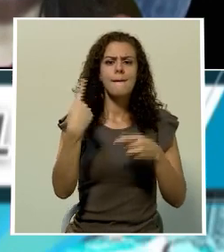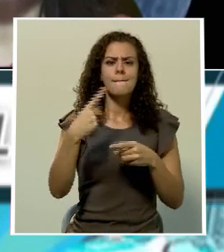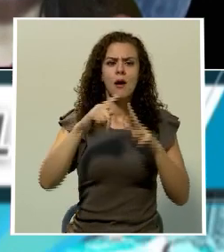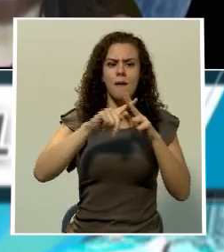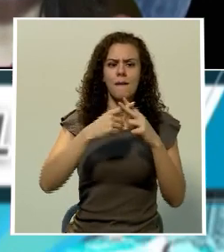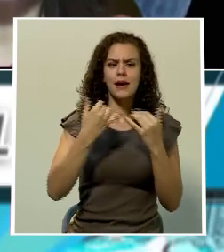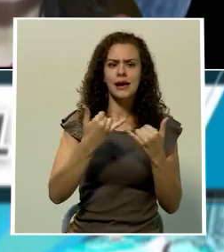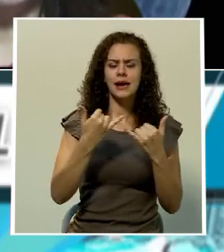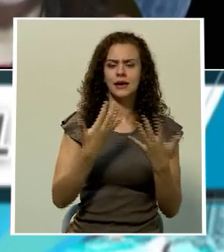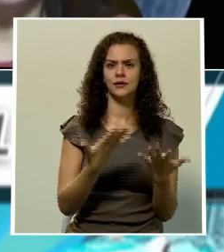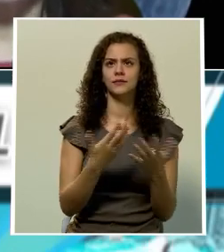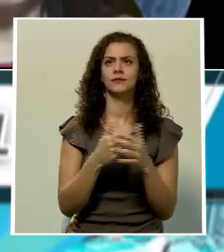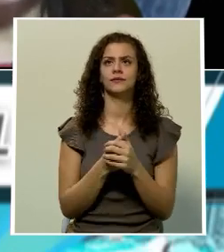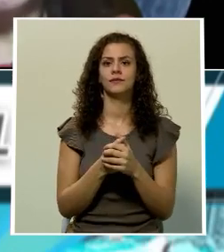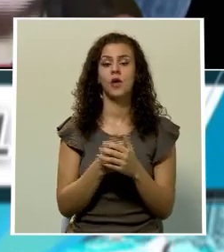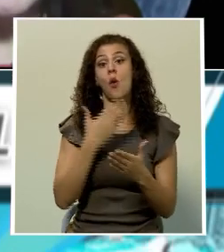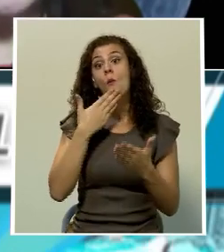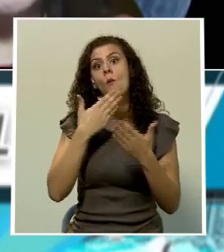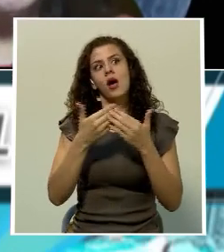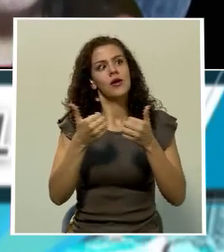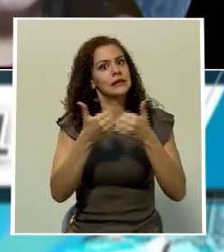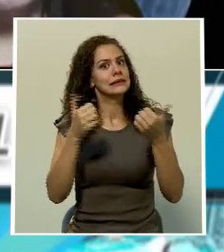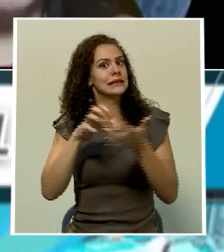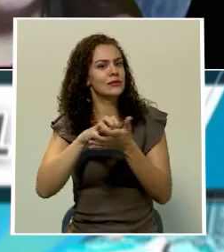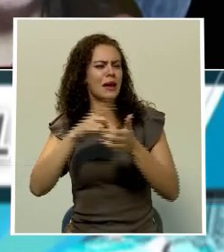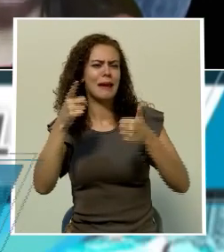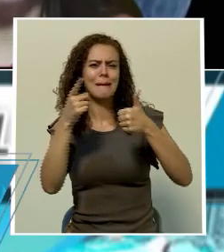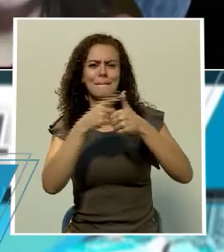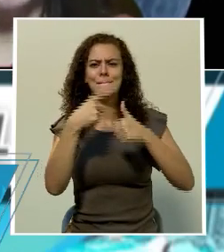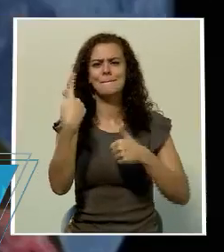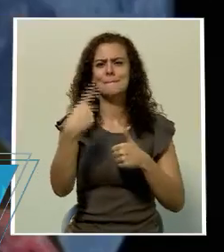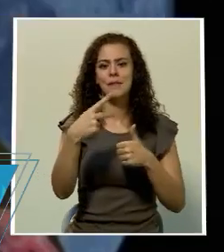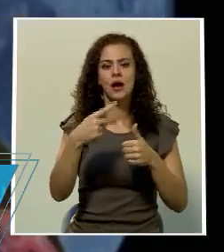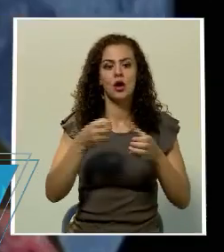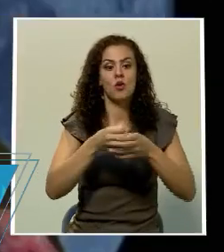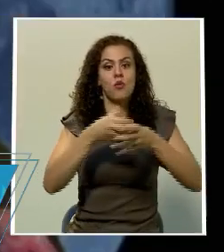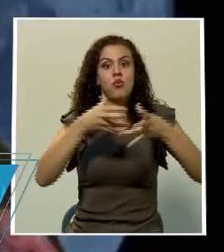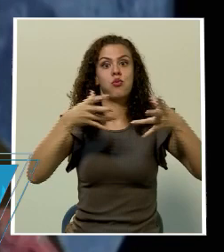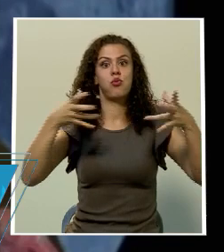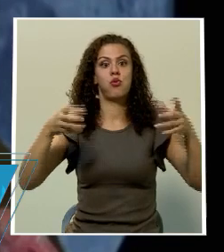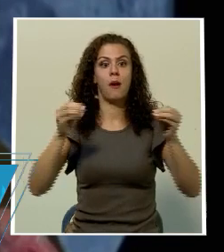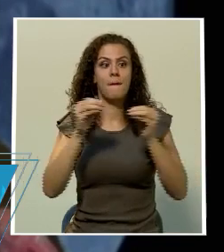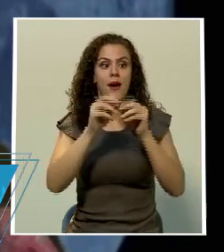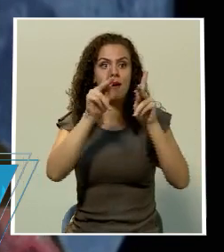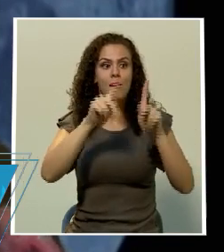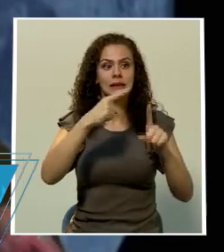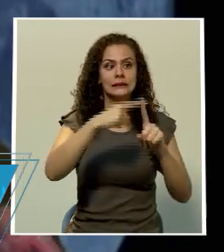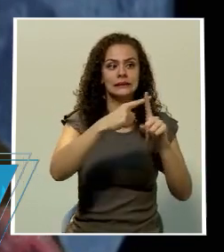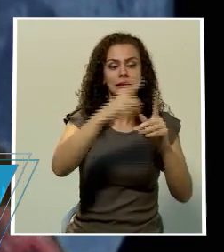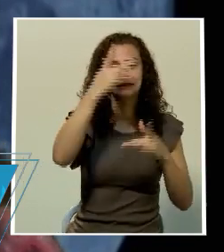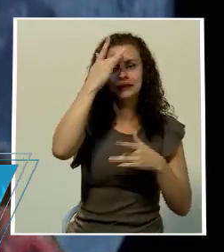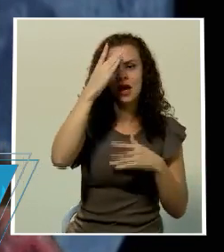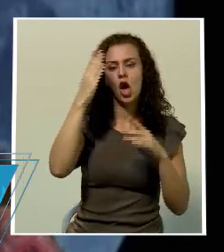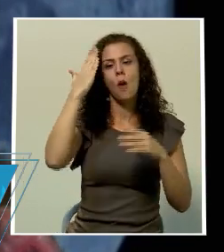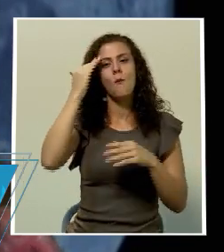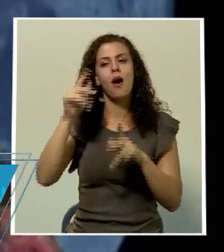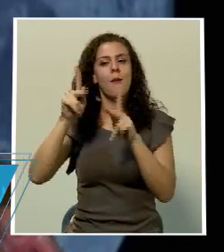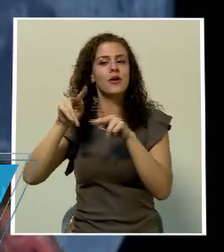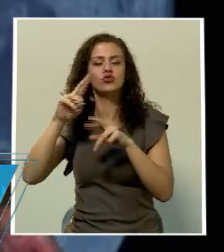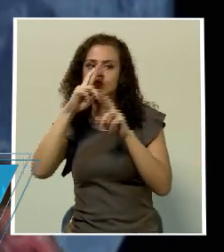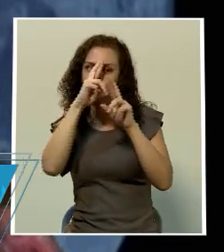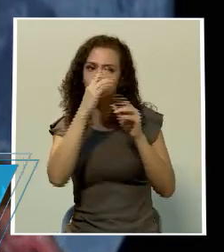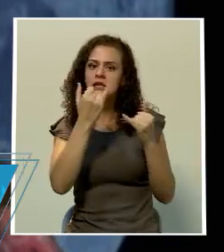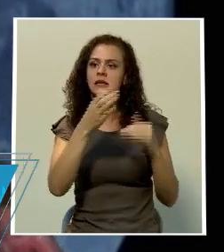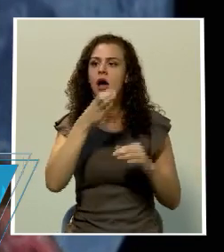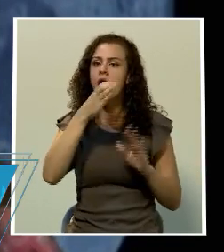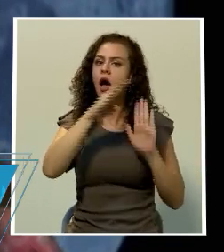estos cambios? Bueno, sin lugar a dudas, el principal peligro es un aumento de casos porque las personas no se adhieren a las recomendaciones